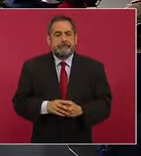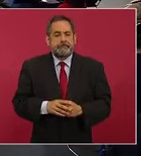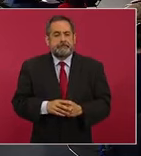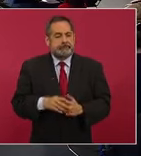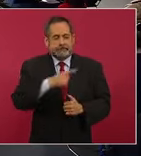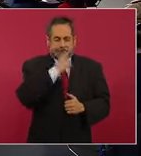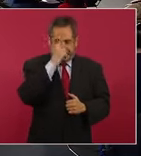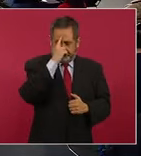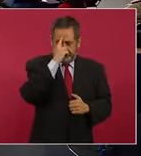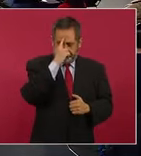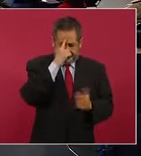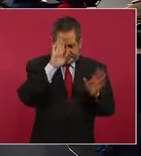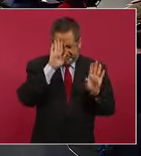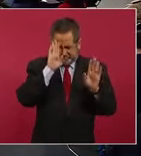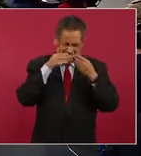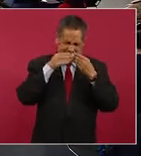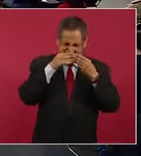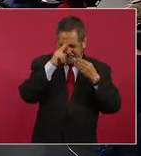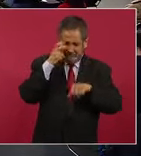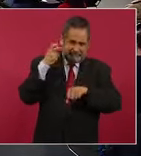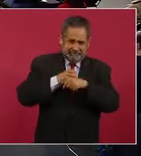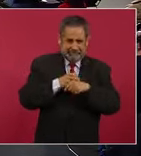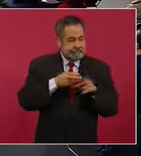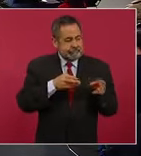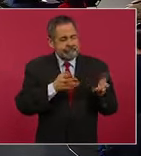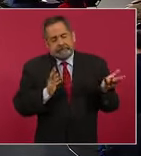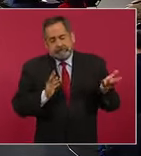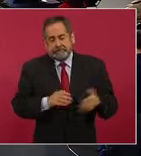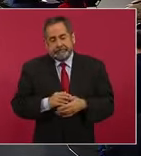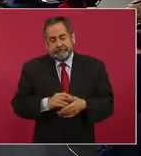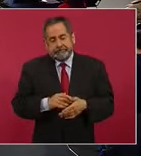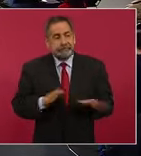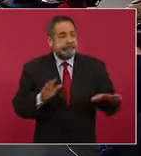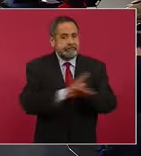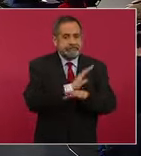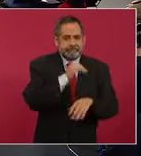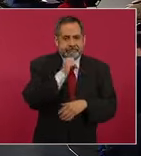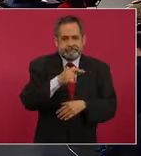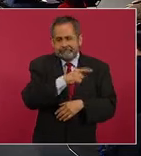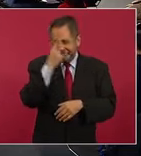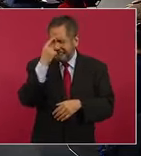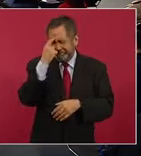porque es mucha la cerrazón. Es una cosa acá,